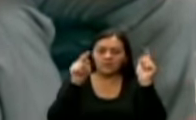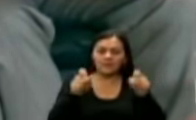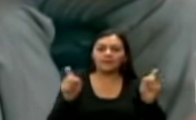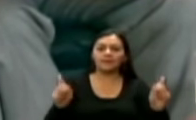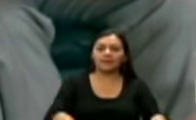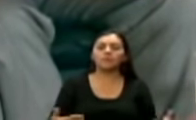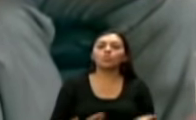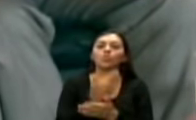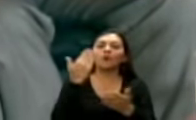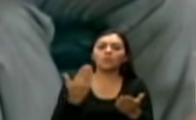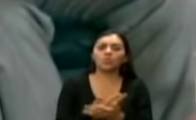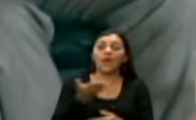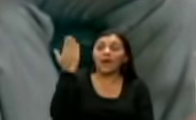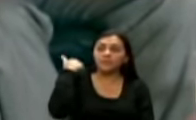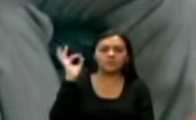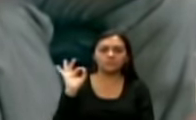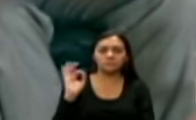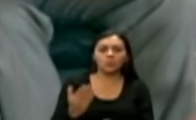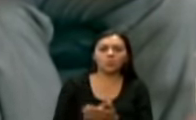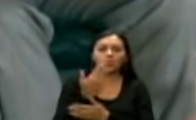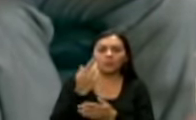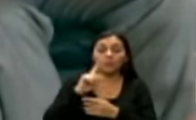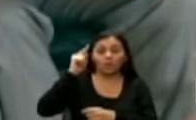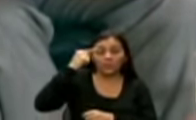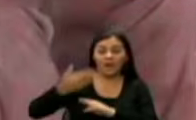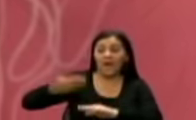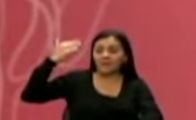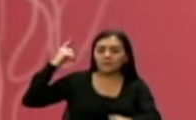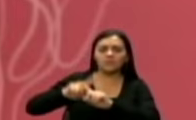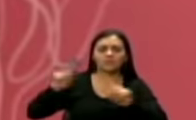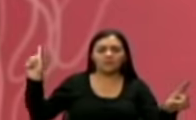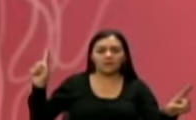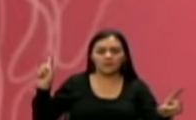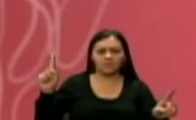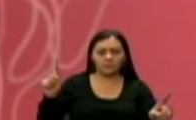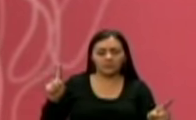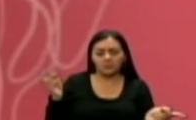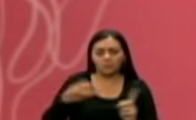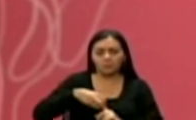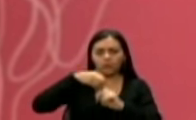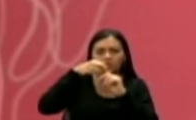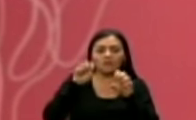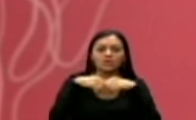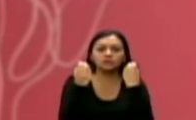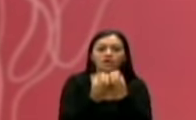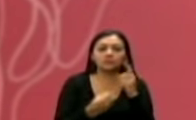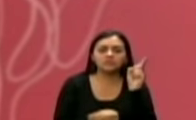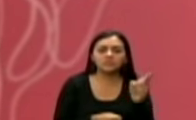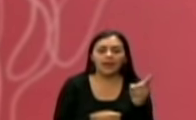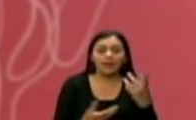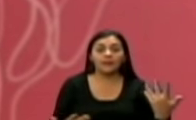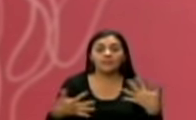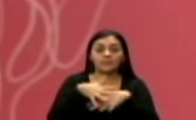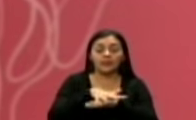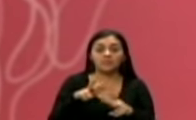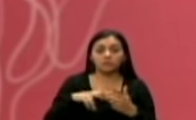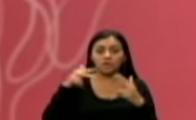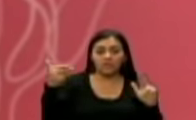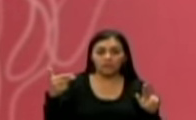elementos nuevos que diferencian esos gobiernos de gobiernos anteriores, ¿no? La prioridad de lo social, la integración